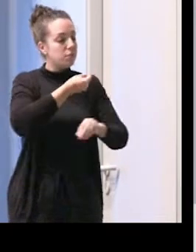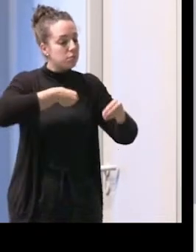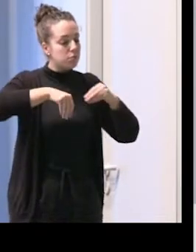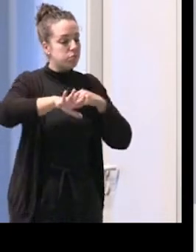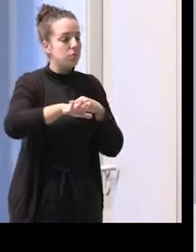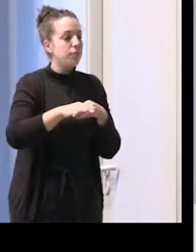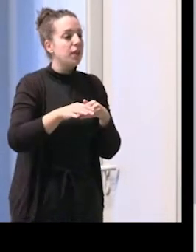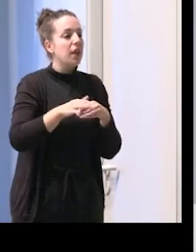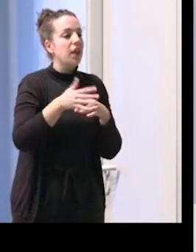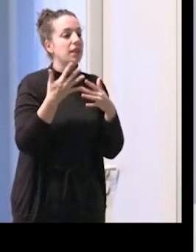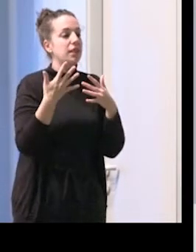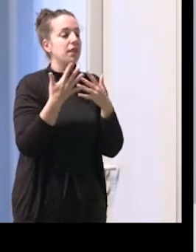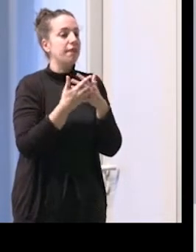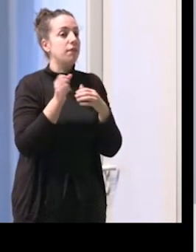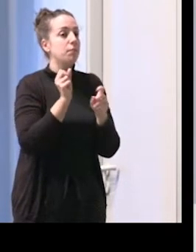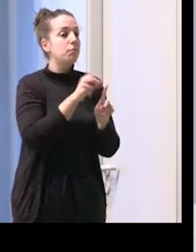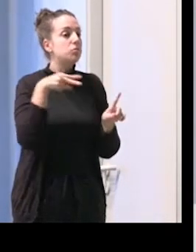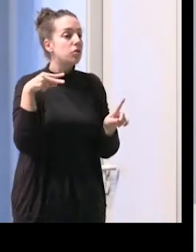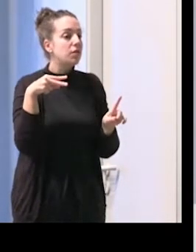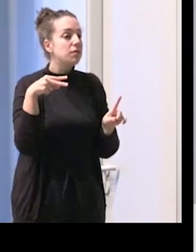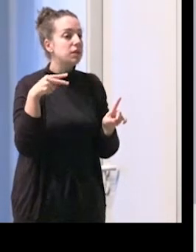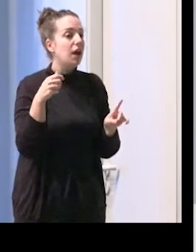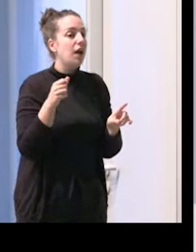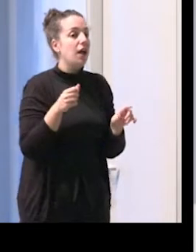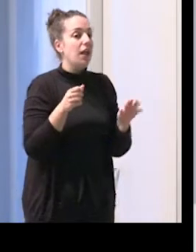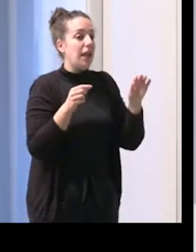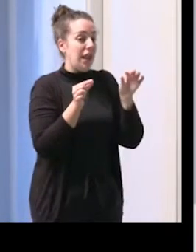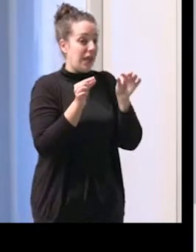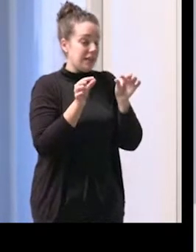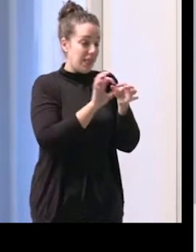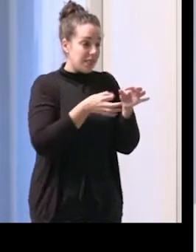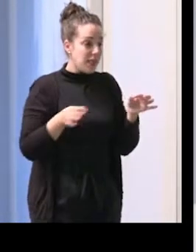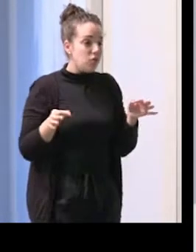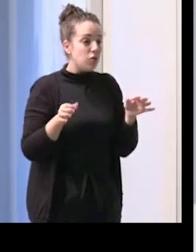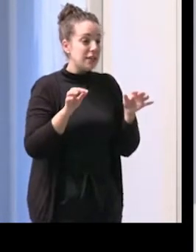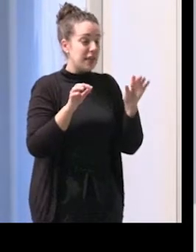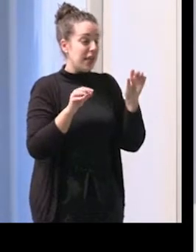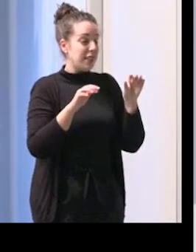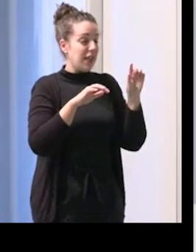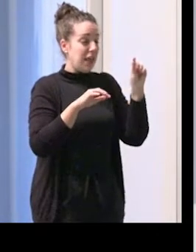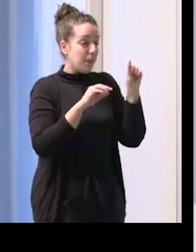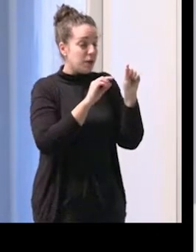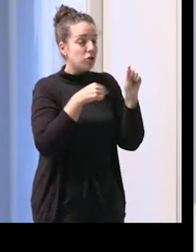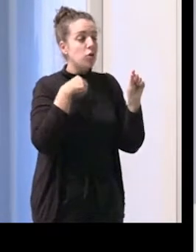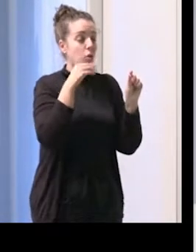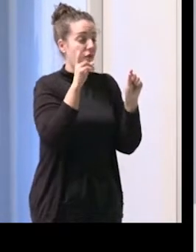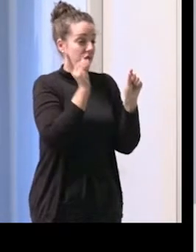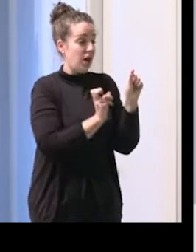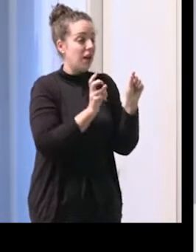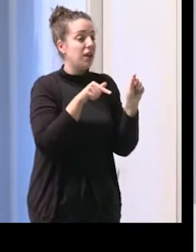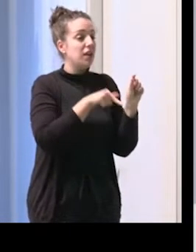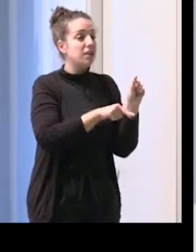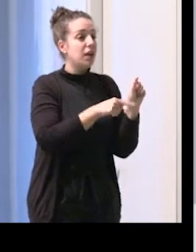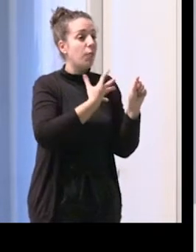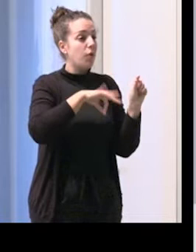líneas, pero desde el punto de vista de aplicación, las células embrionarias siguen siendo altamente útiles y son quizás las que van